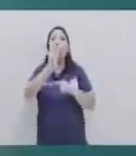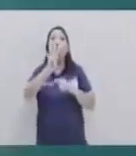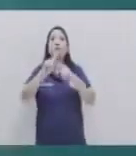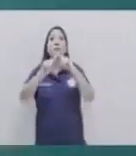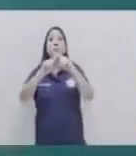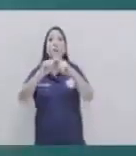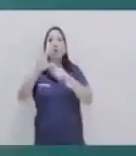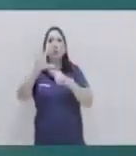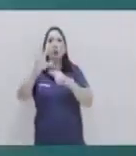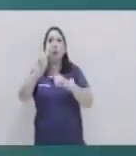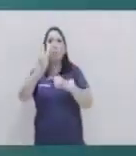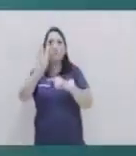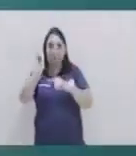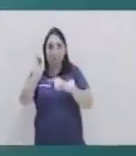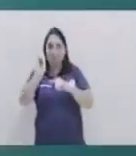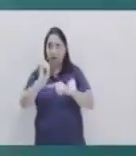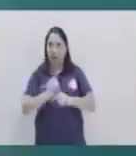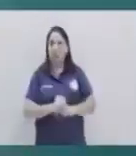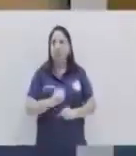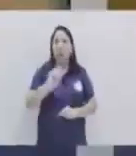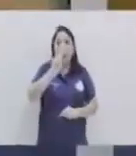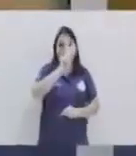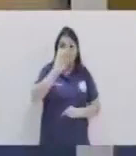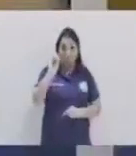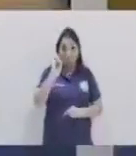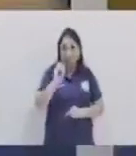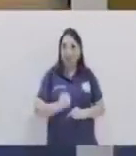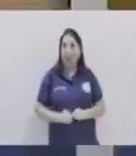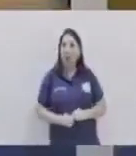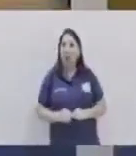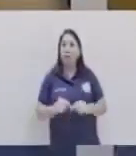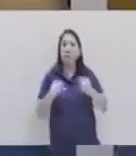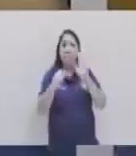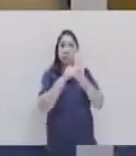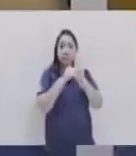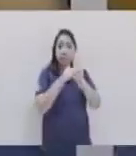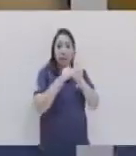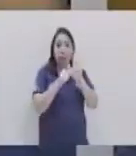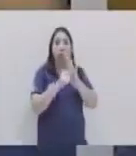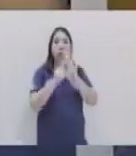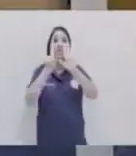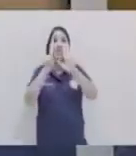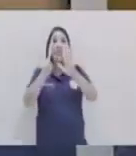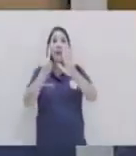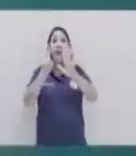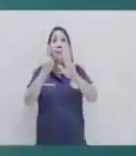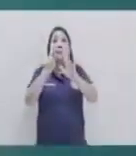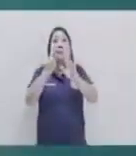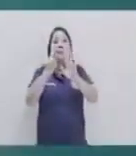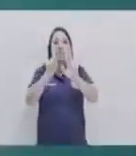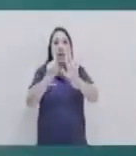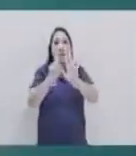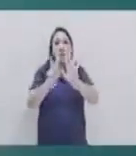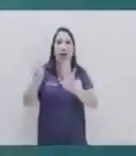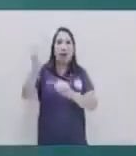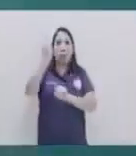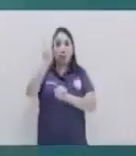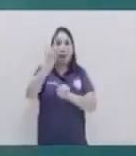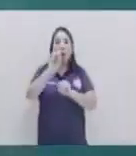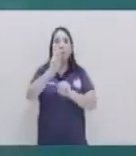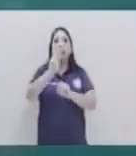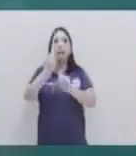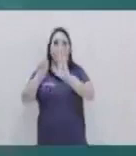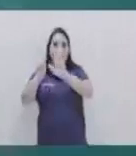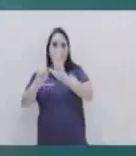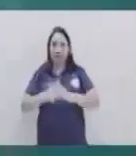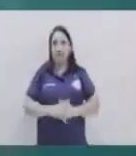5, 20. Quedaría entonces acá 20 menos 6 al cuadrado serían 36.